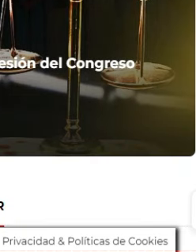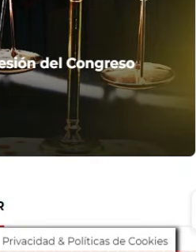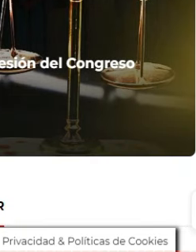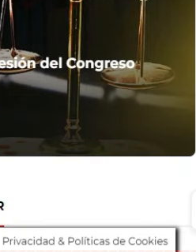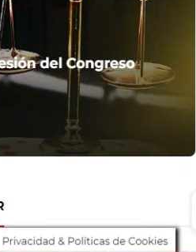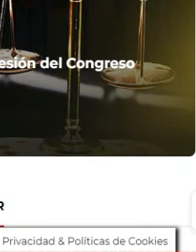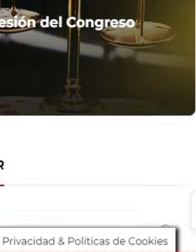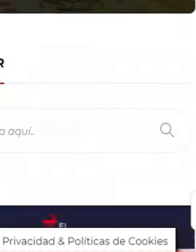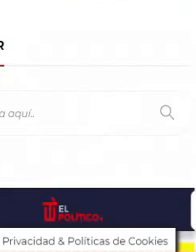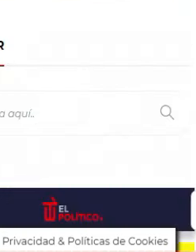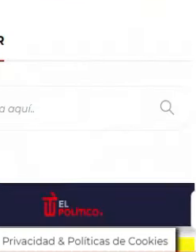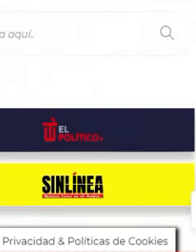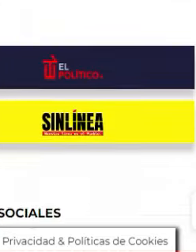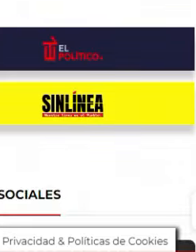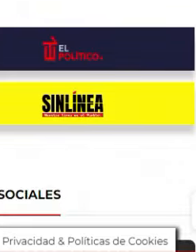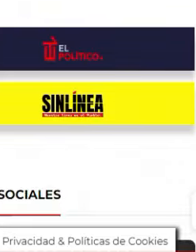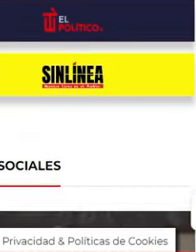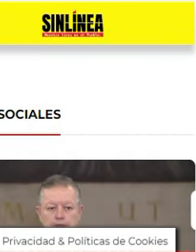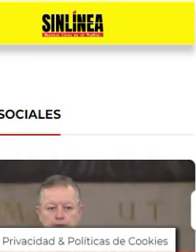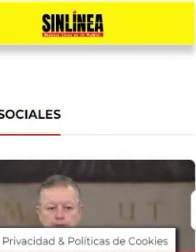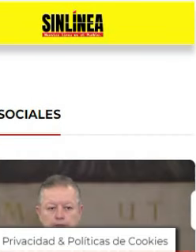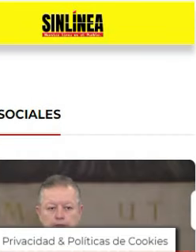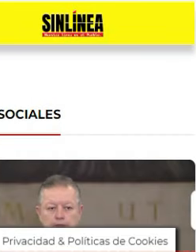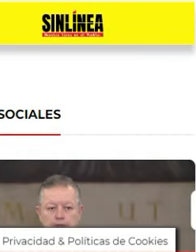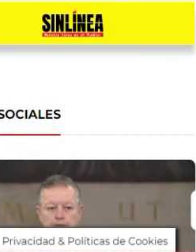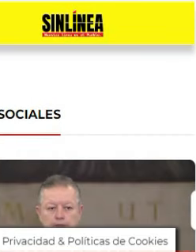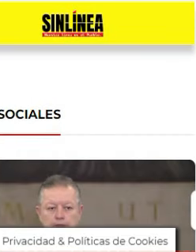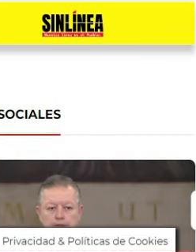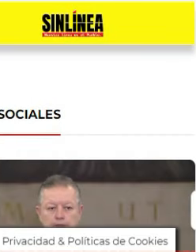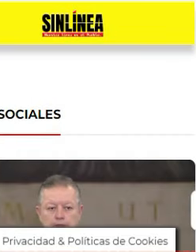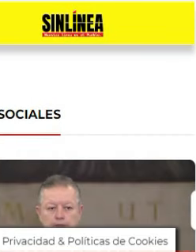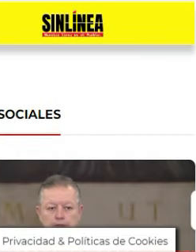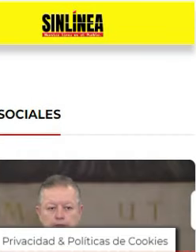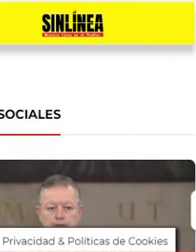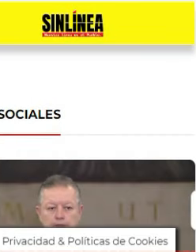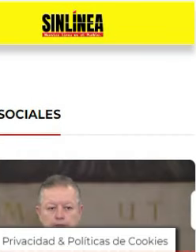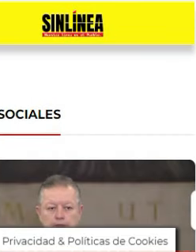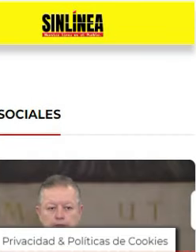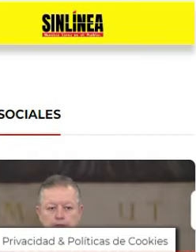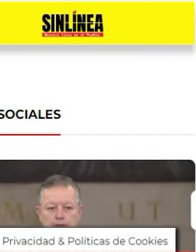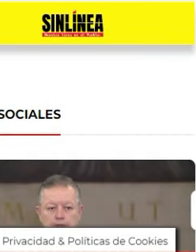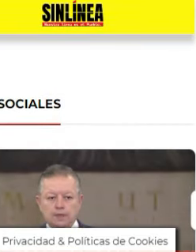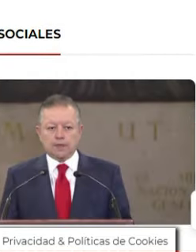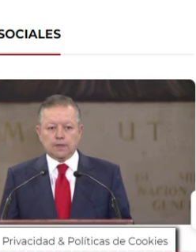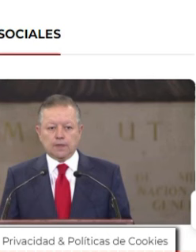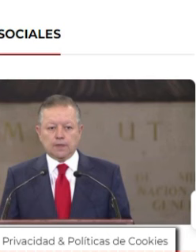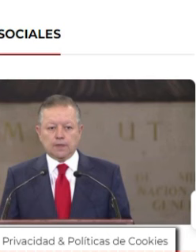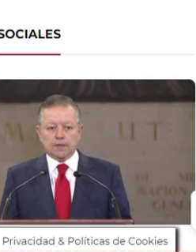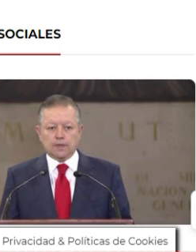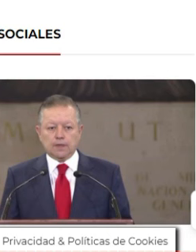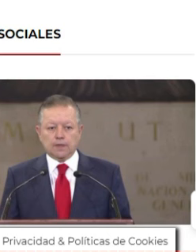de la organización criminal del PAN, luego abajo a Armenta, Delfina, Ricardo